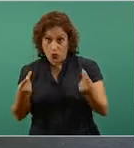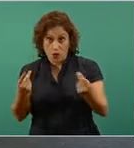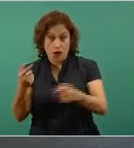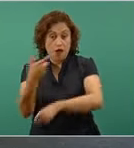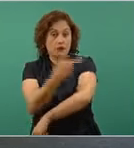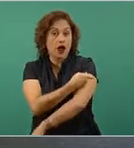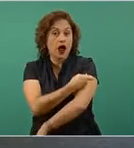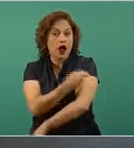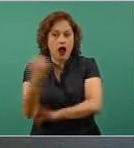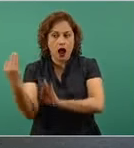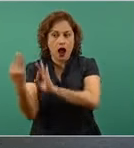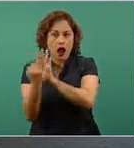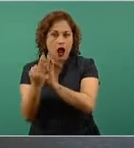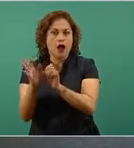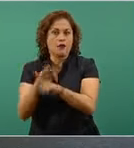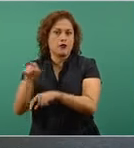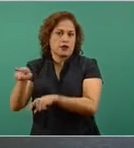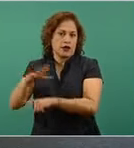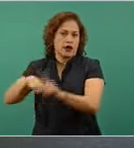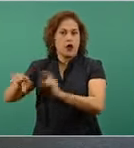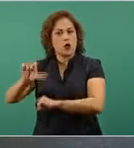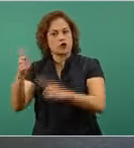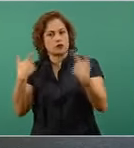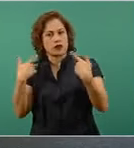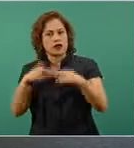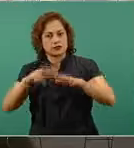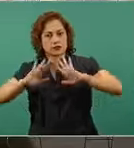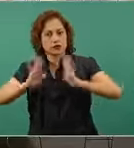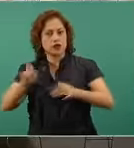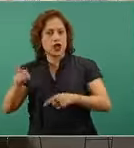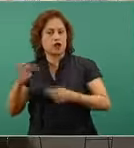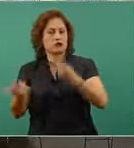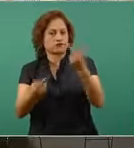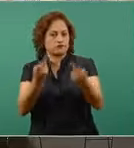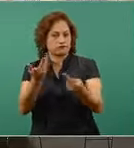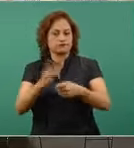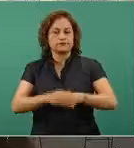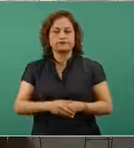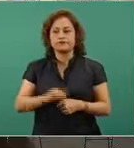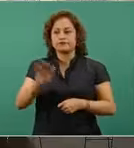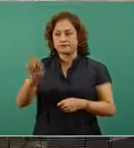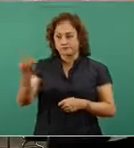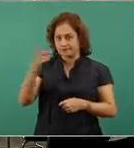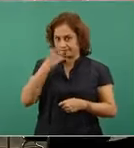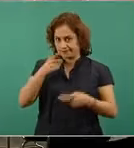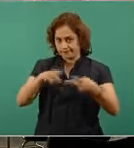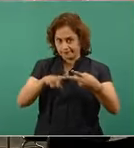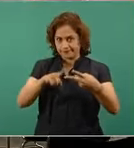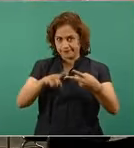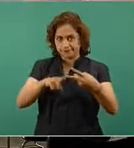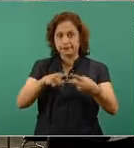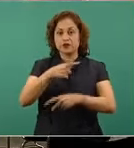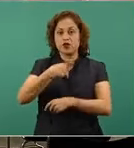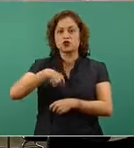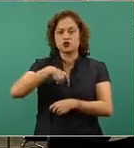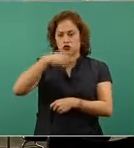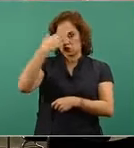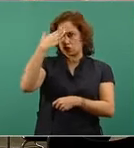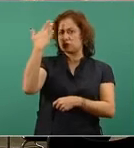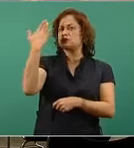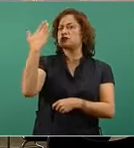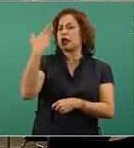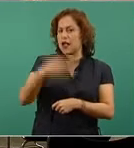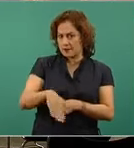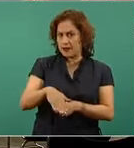Porque a ellos no se les acabó de vacunar. Entonces, bueno, esas dos preguntas. Muchas gracias. Sobre la segunda pregunta, efectivamente estamos en conciencia de ello, es